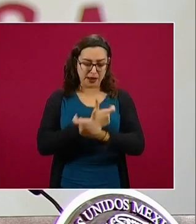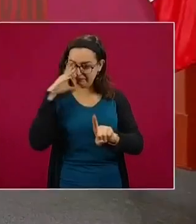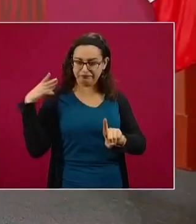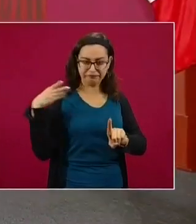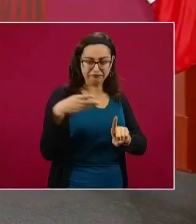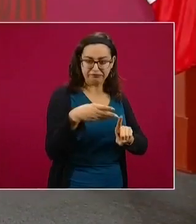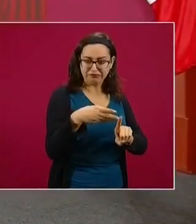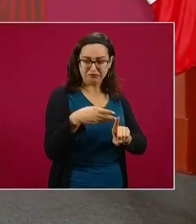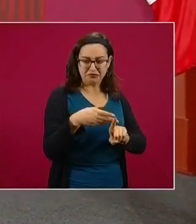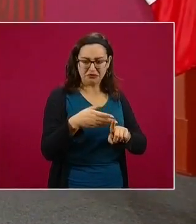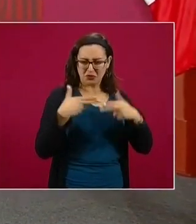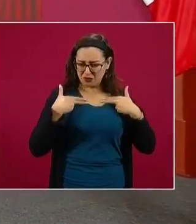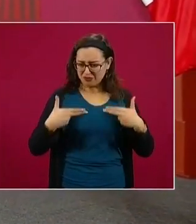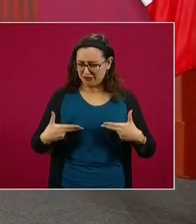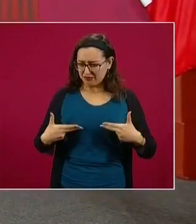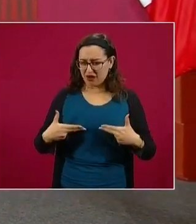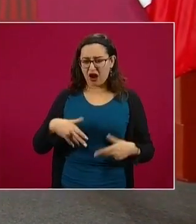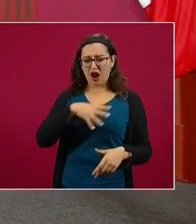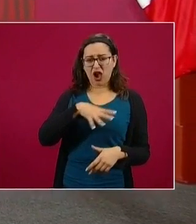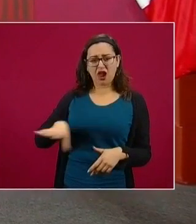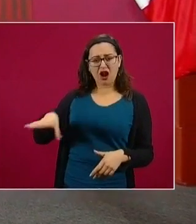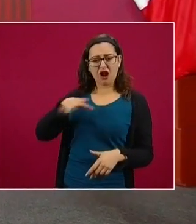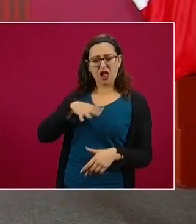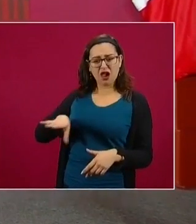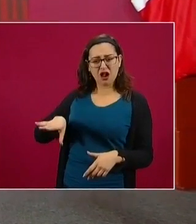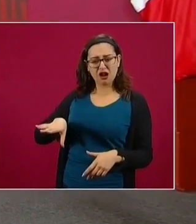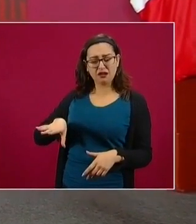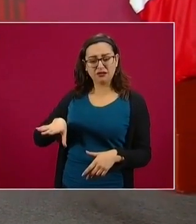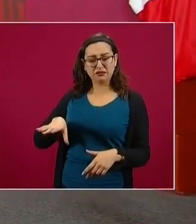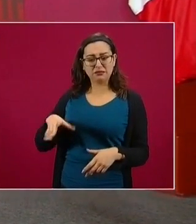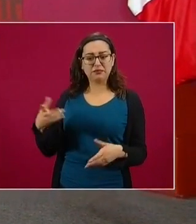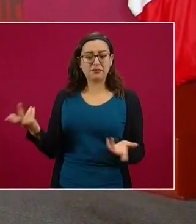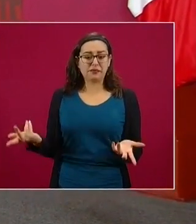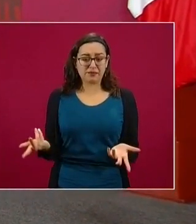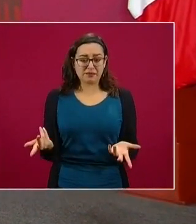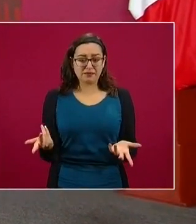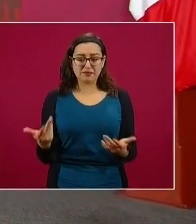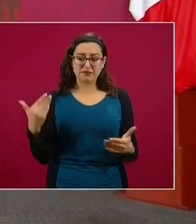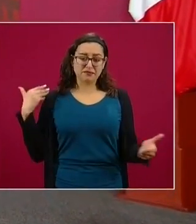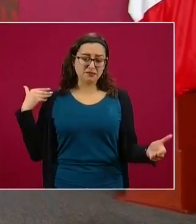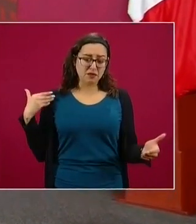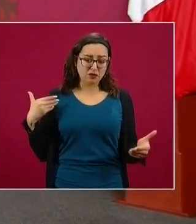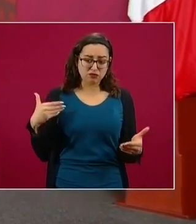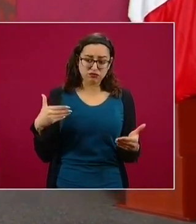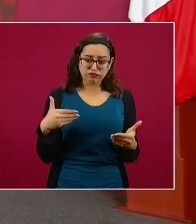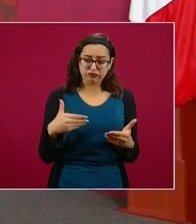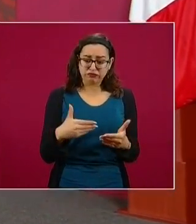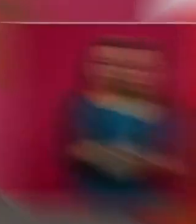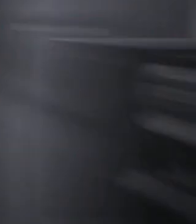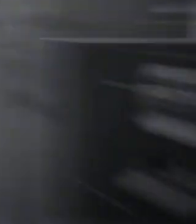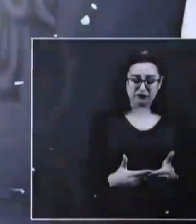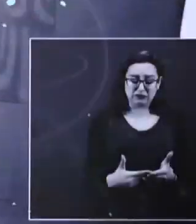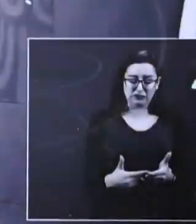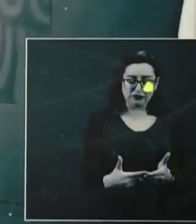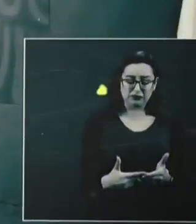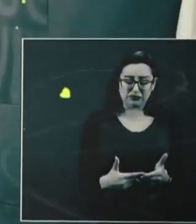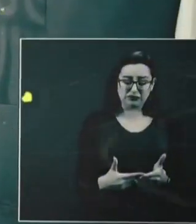materialista, inhumano, que se impuso durante todo el periodo neoliberal.